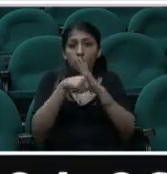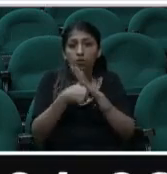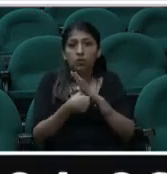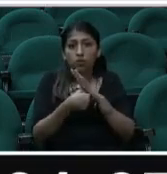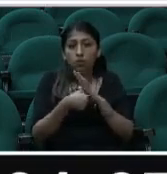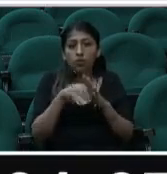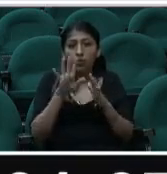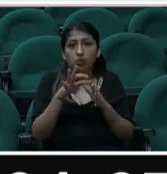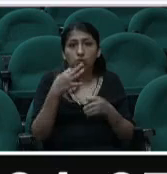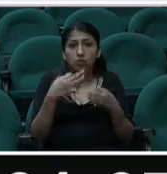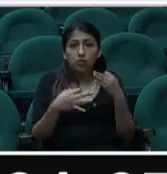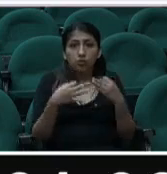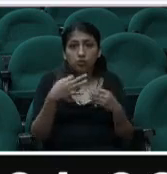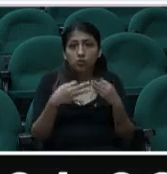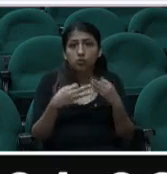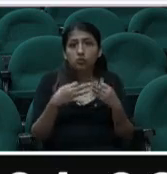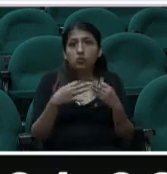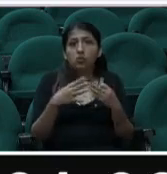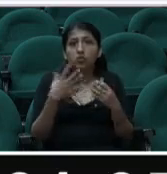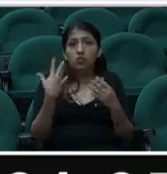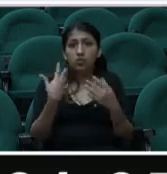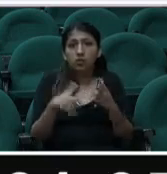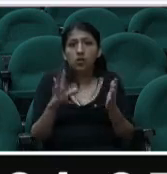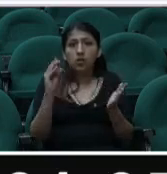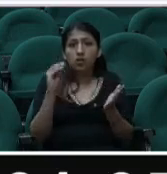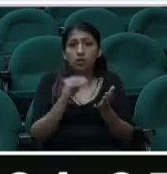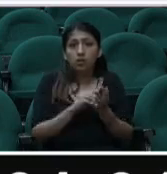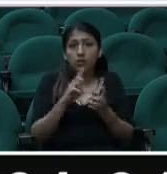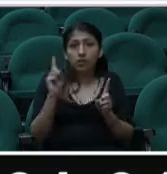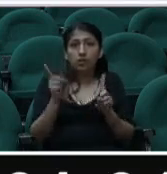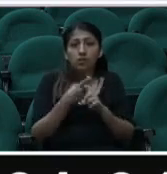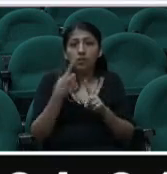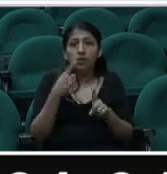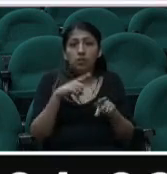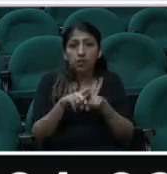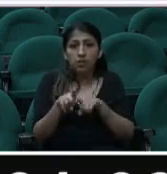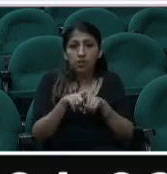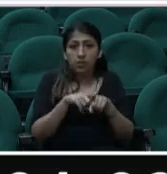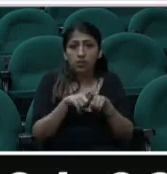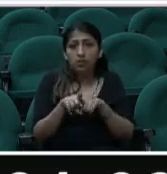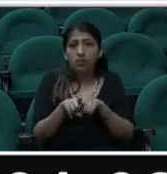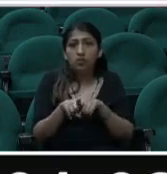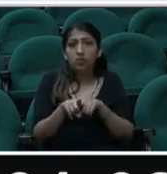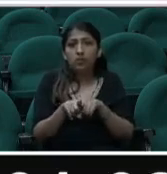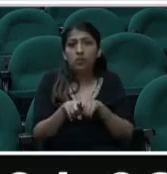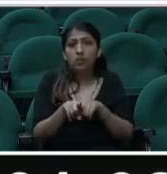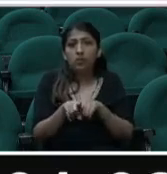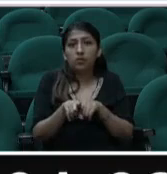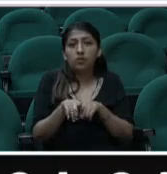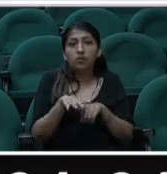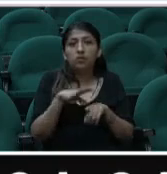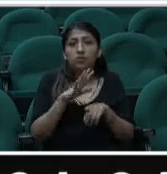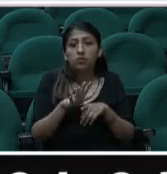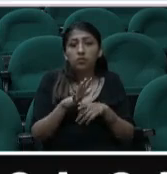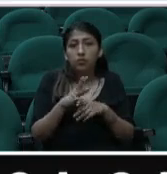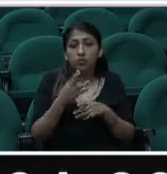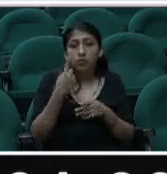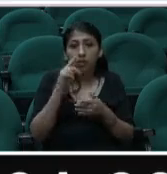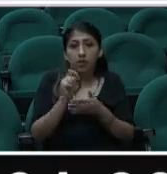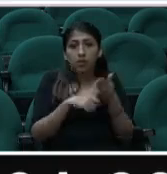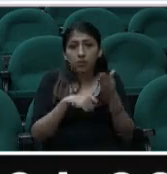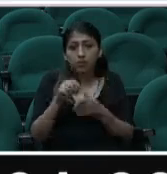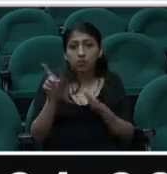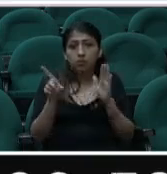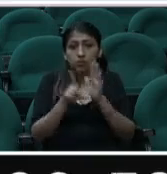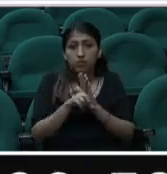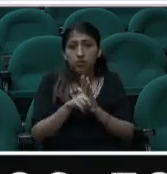orgánico de la función legislativa actualmente ya está en primer debate y modificando aquello que se dio en esta para la aprobación de esta